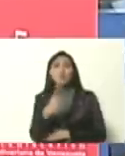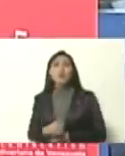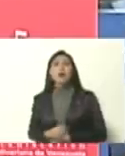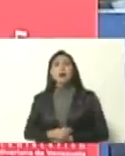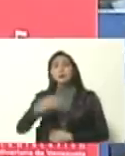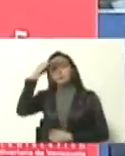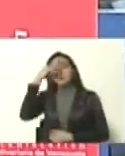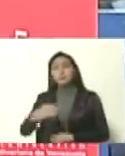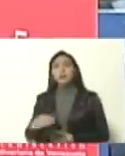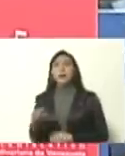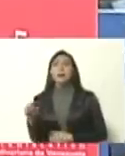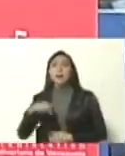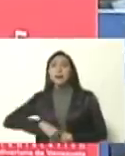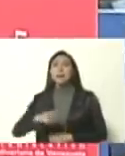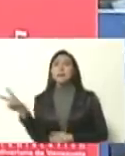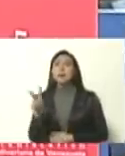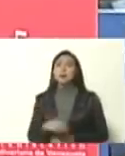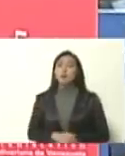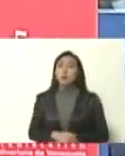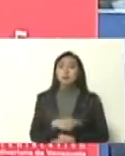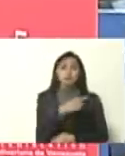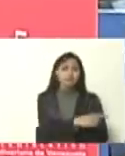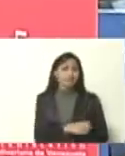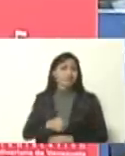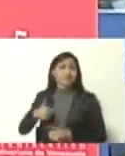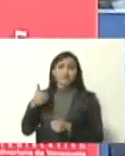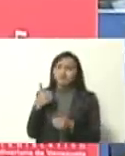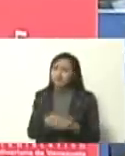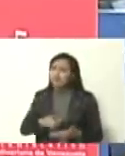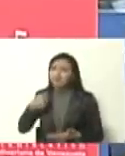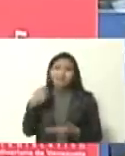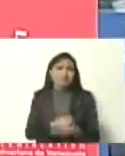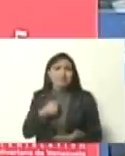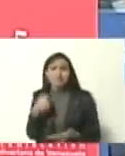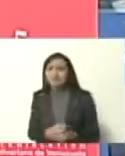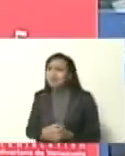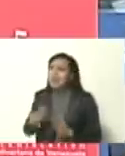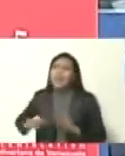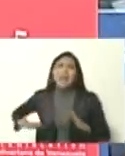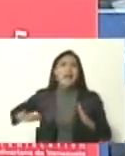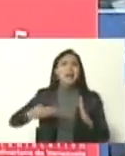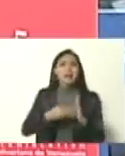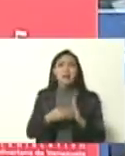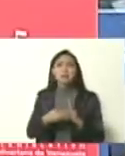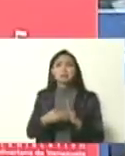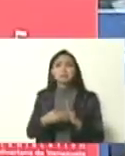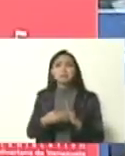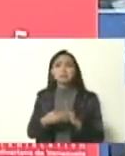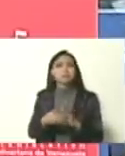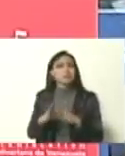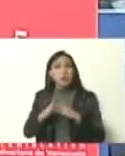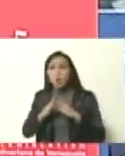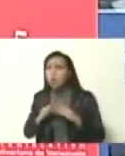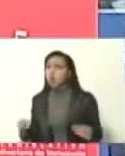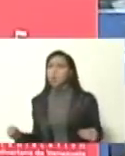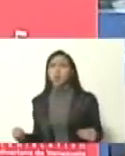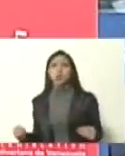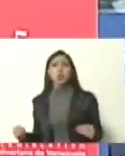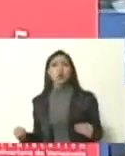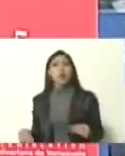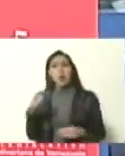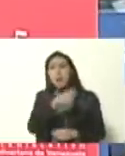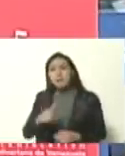eso su insistencia permanente de tratar de atacar todo el arsenal